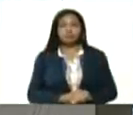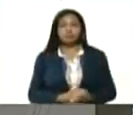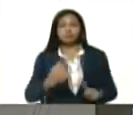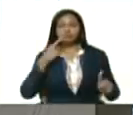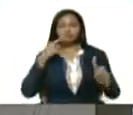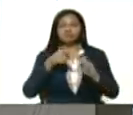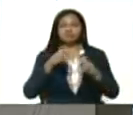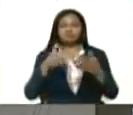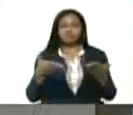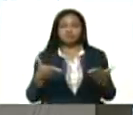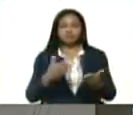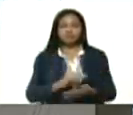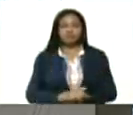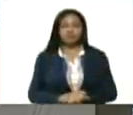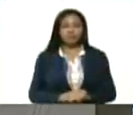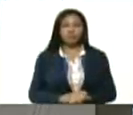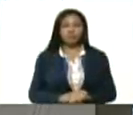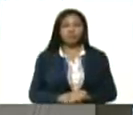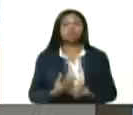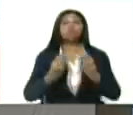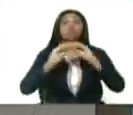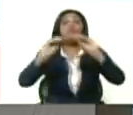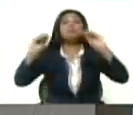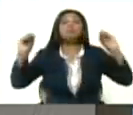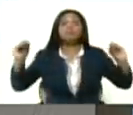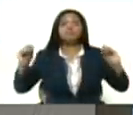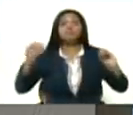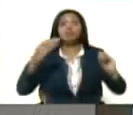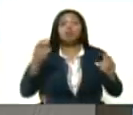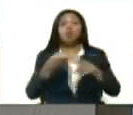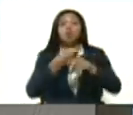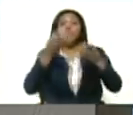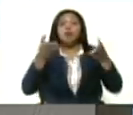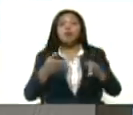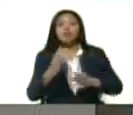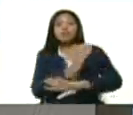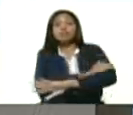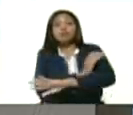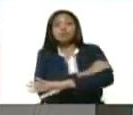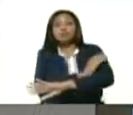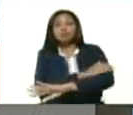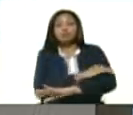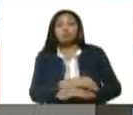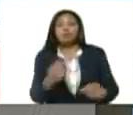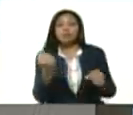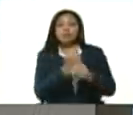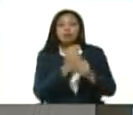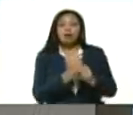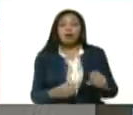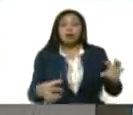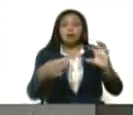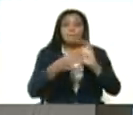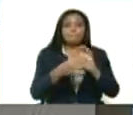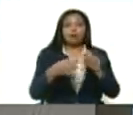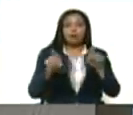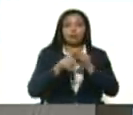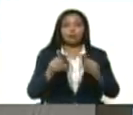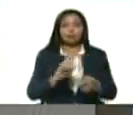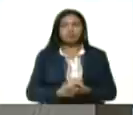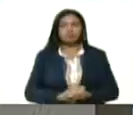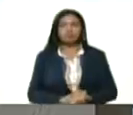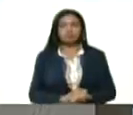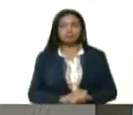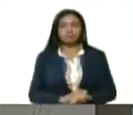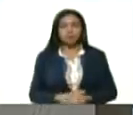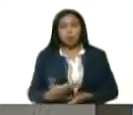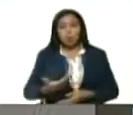señaló que hace un llamado a los gobernadores de la oposición para trabajar mancomunadamente, a